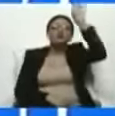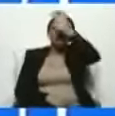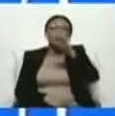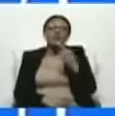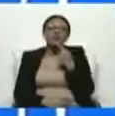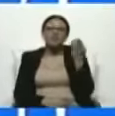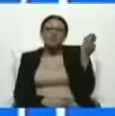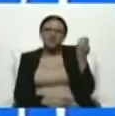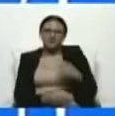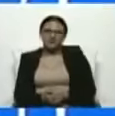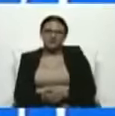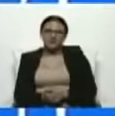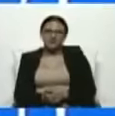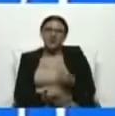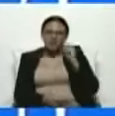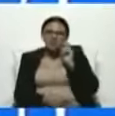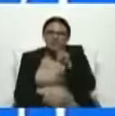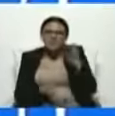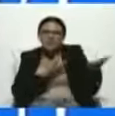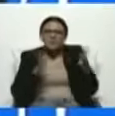Sheinbaum.